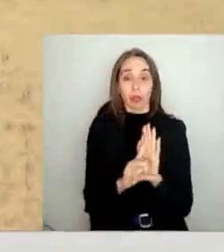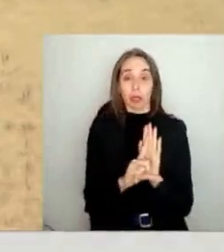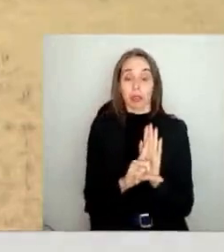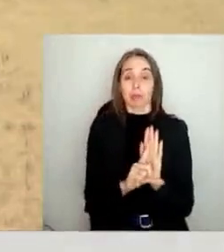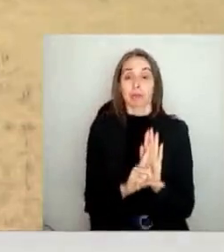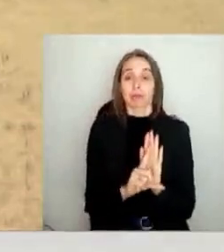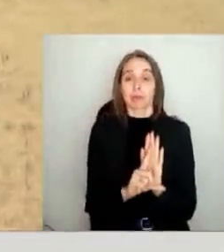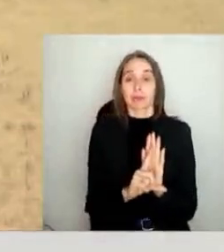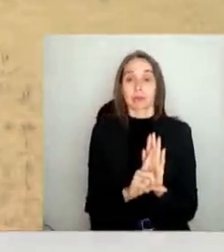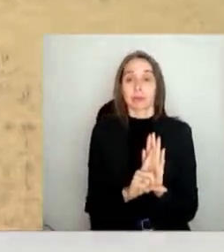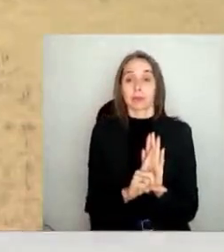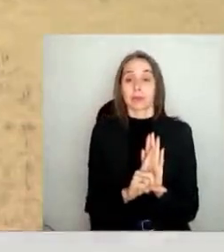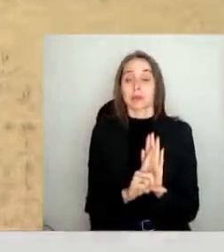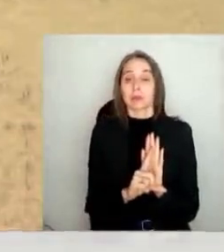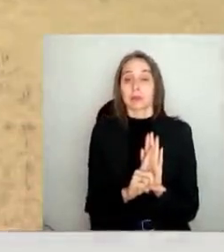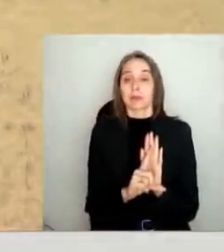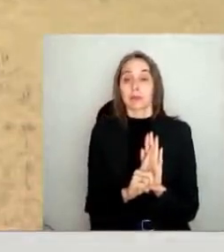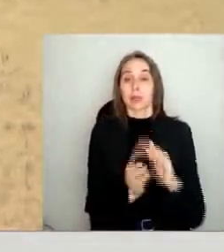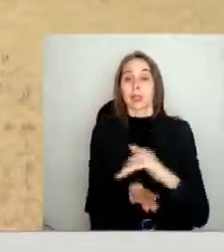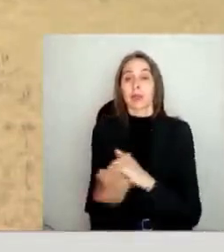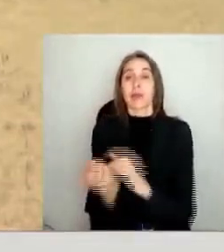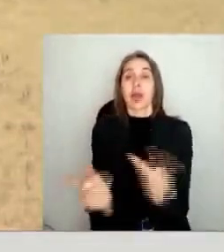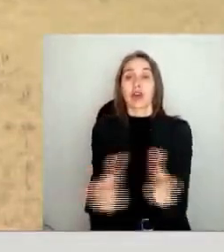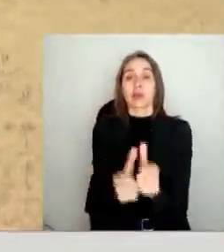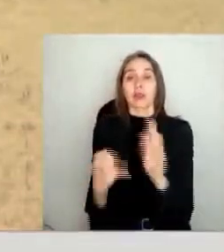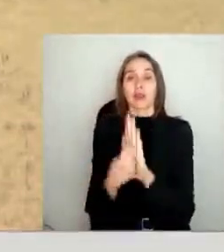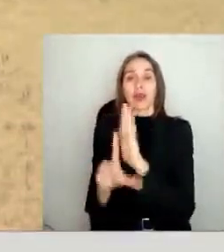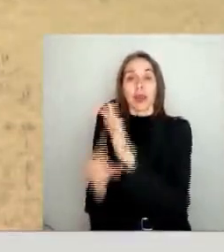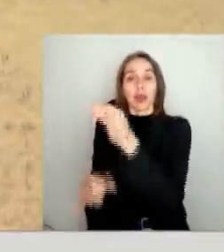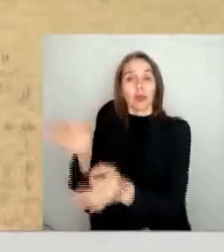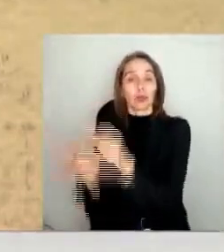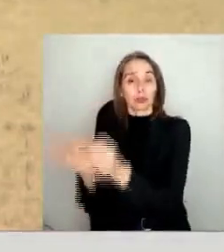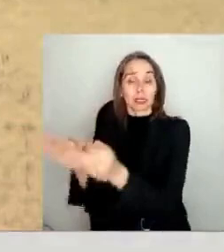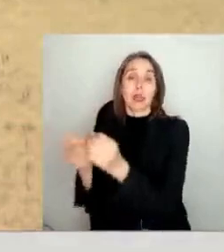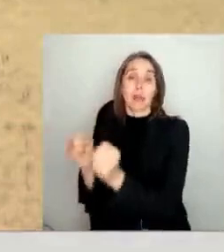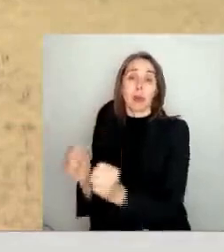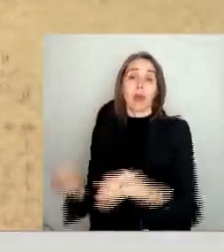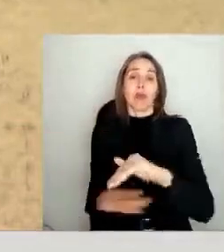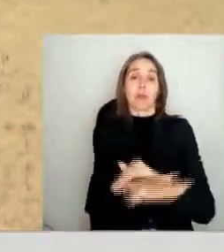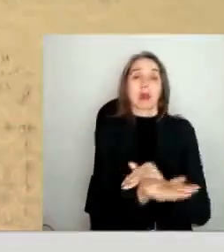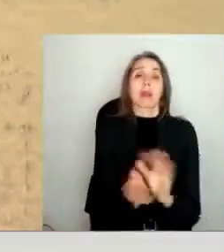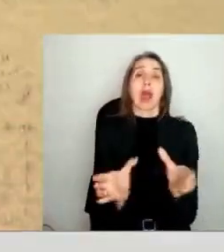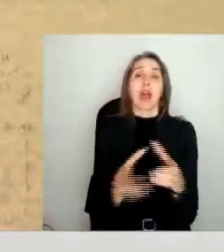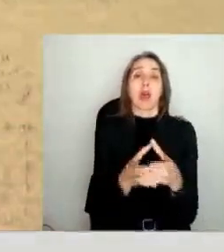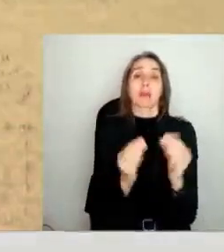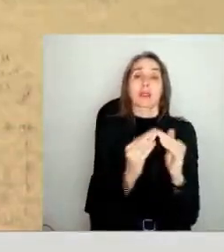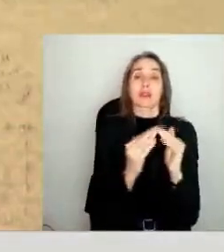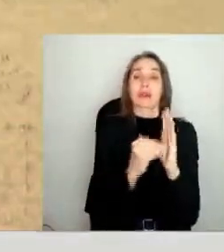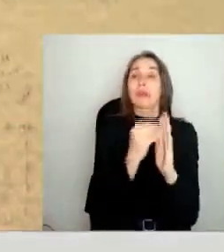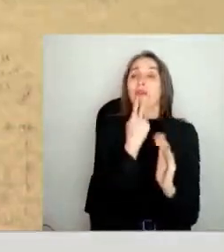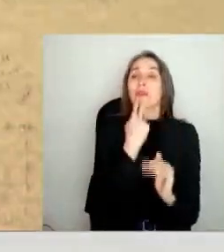cierto dentro de la comisión de Constitución pueda ser enviado a la comisión de vivienda ya que